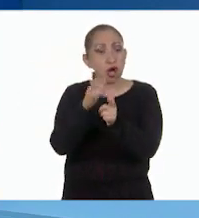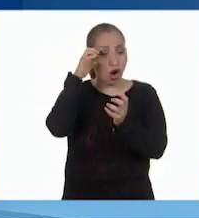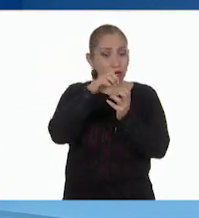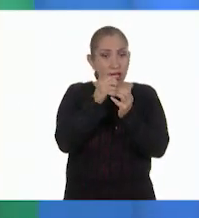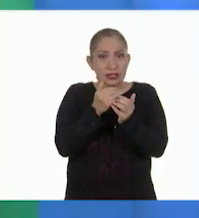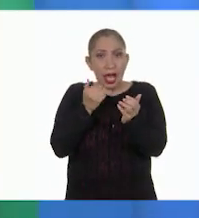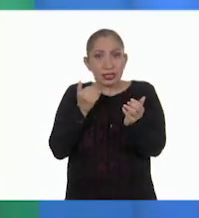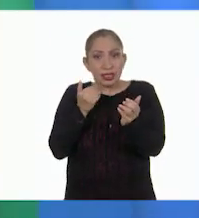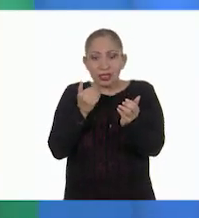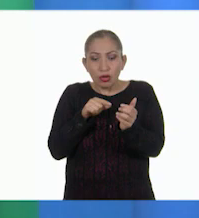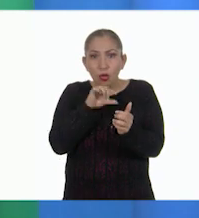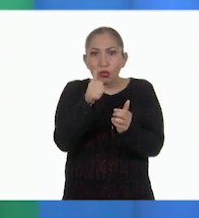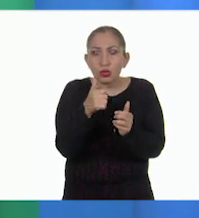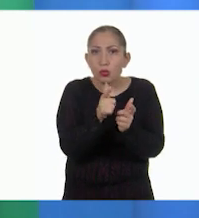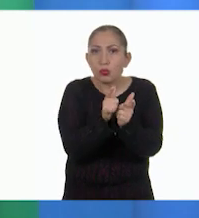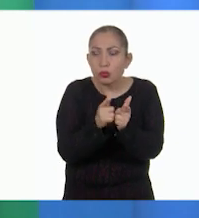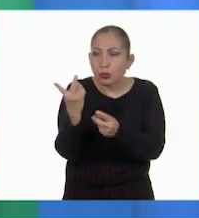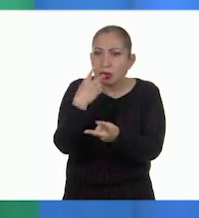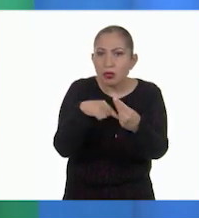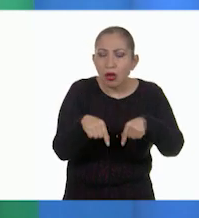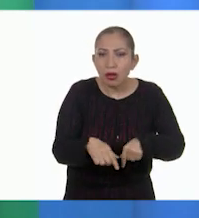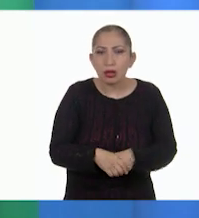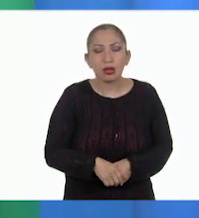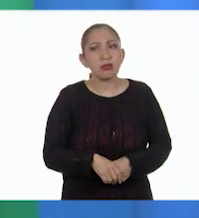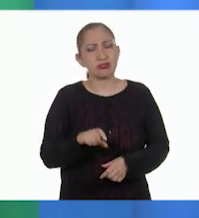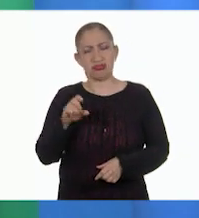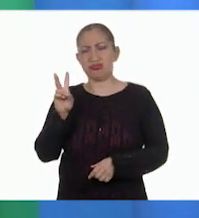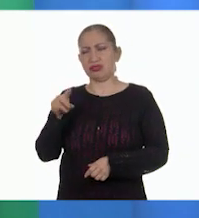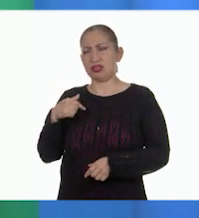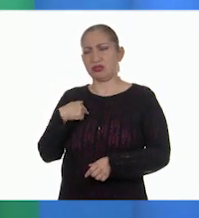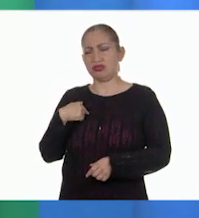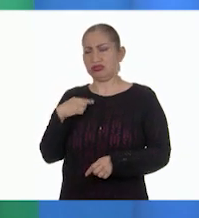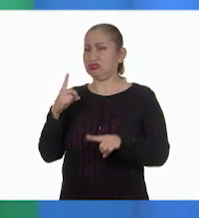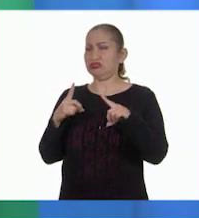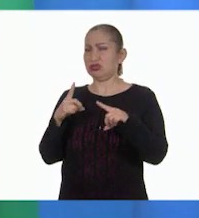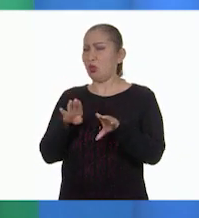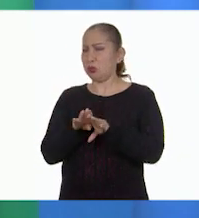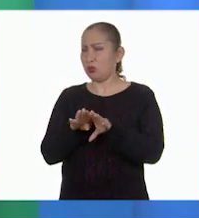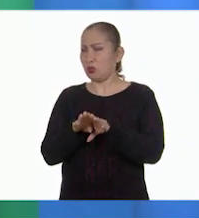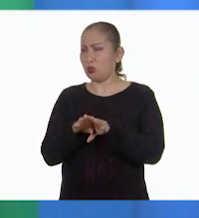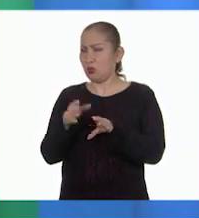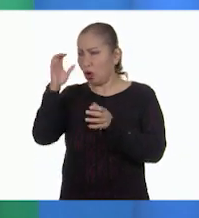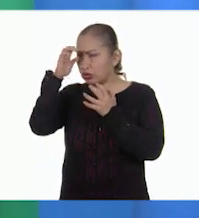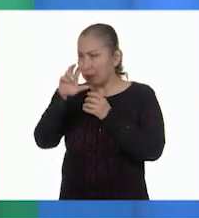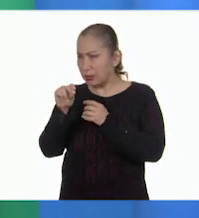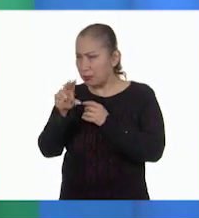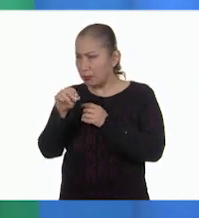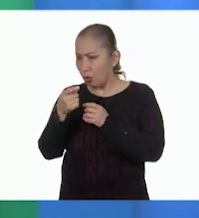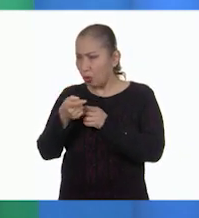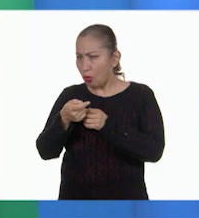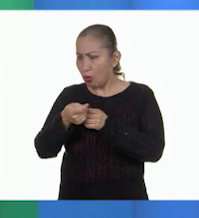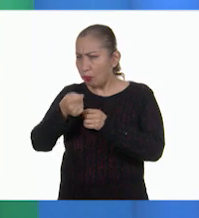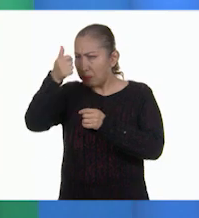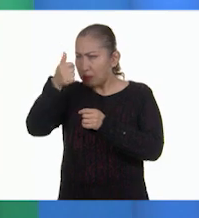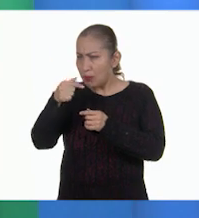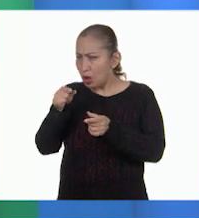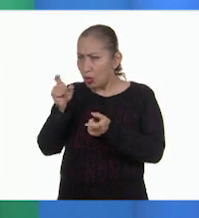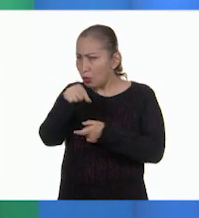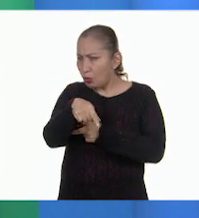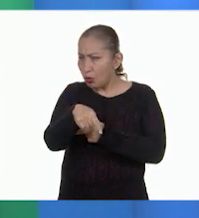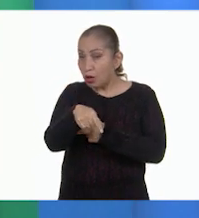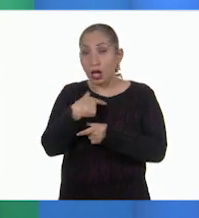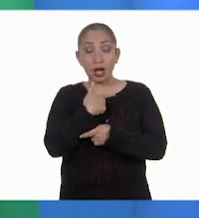Cortés? Así es, maestra. Y justo me quedó la duda y quería preguntarle al respecto. Ya que, bueno, hablamos de